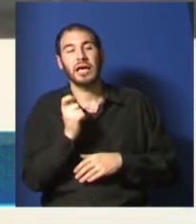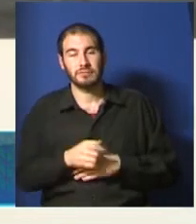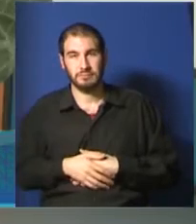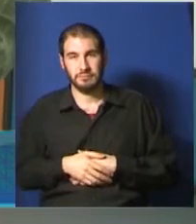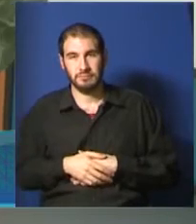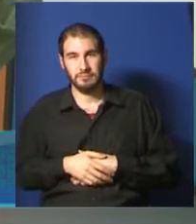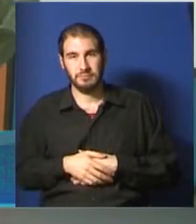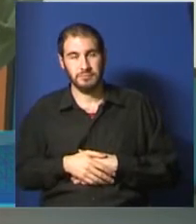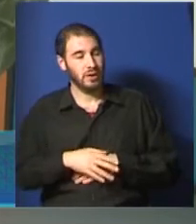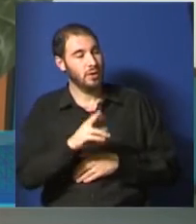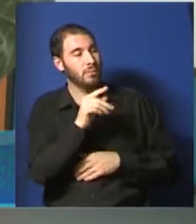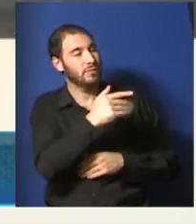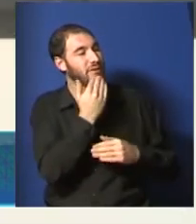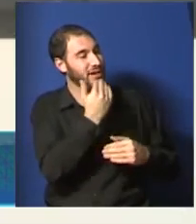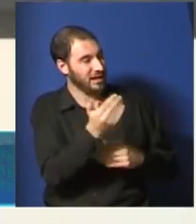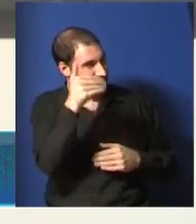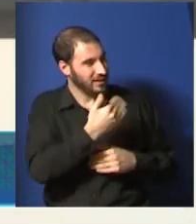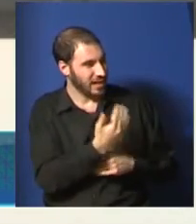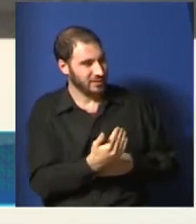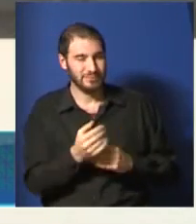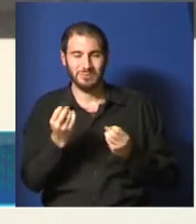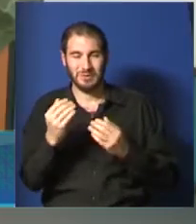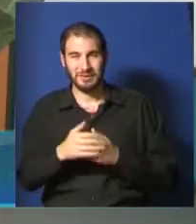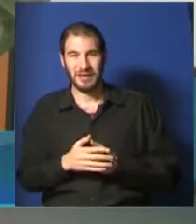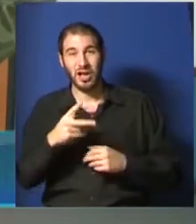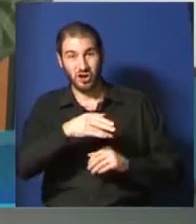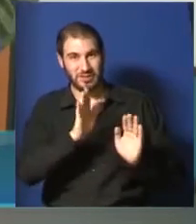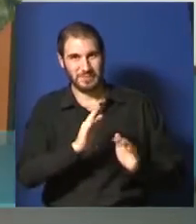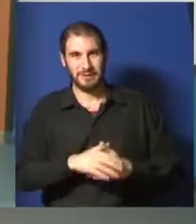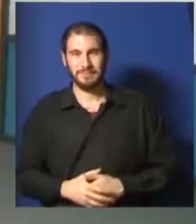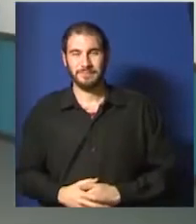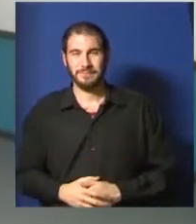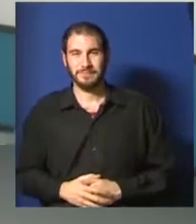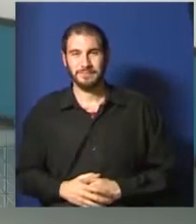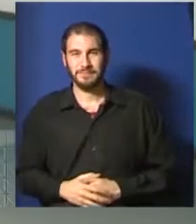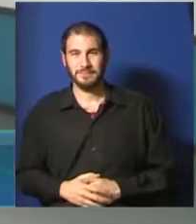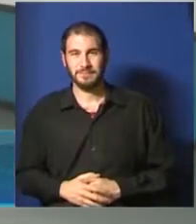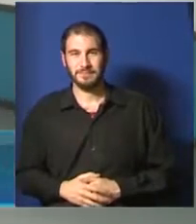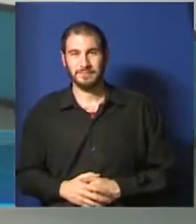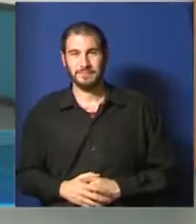Susana, gracias por venir. No, no hay por qué. Hacemos pausa, ya venimos. Muy bien.